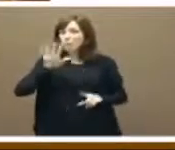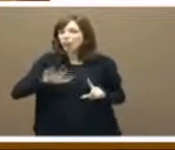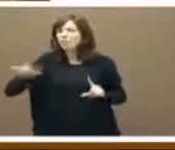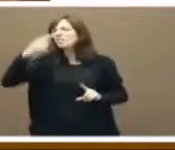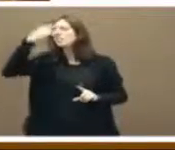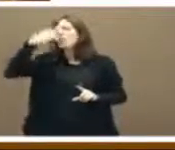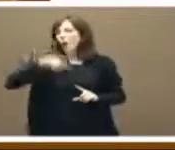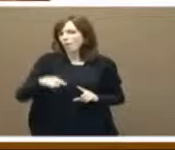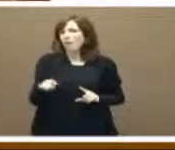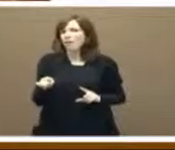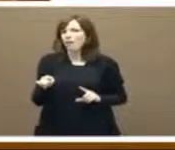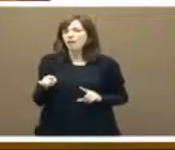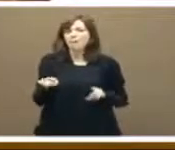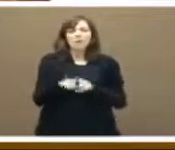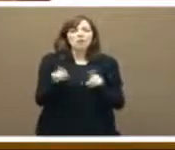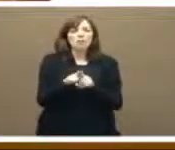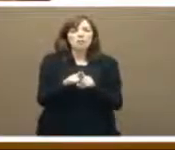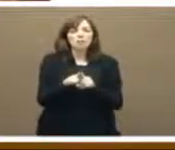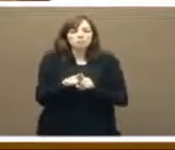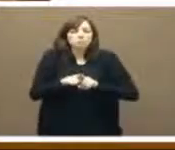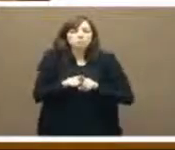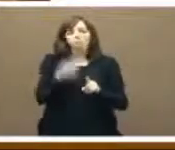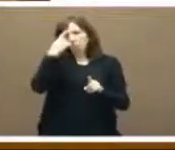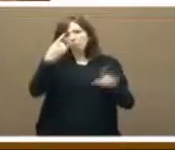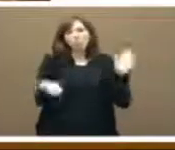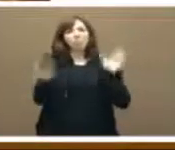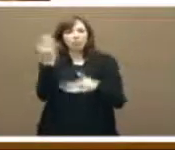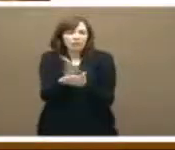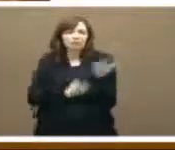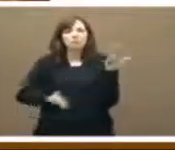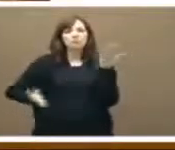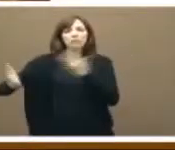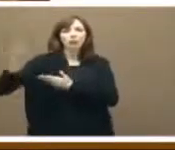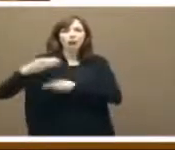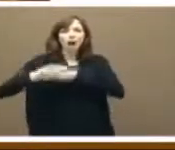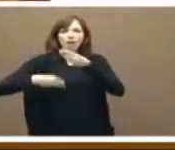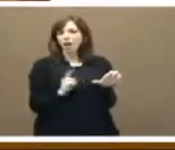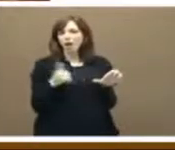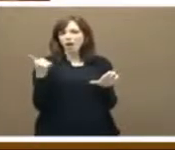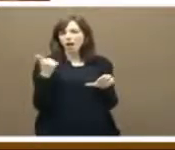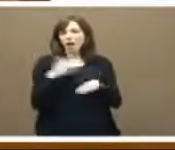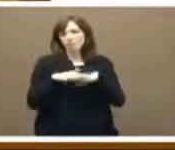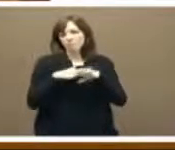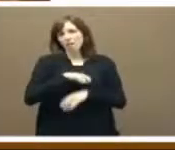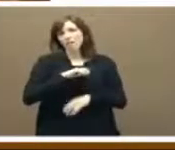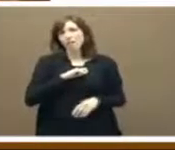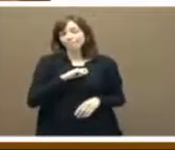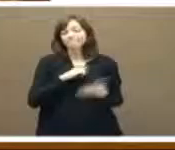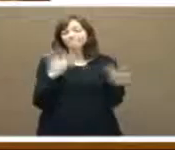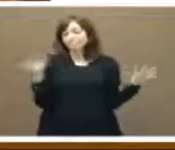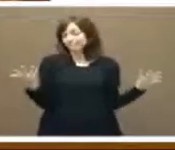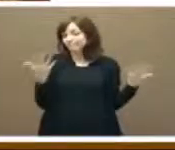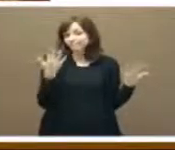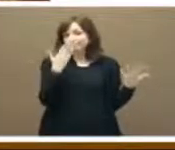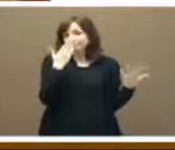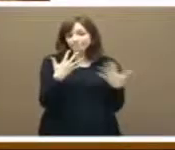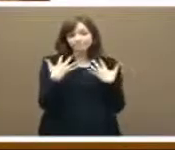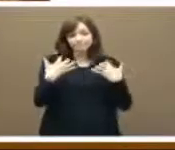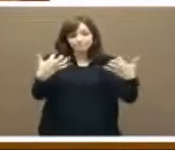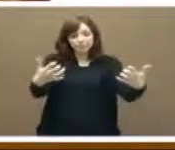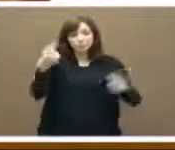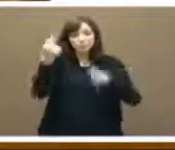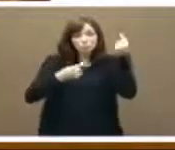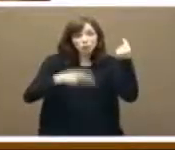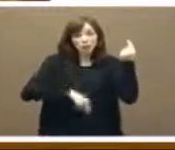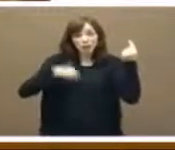más rápida, inoportuna, improcedente e injusta para Extremadura. Los presupuestos generales de Extremadura para